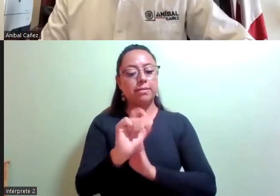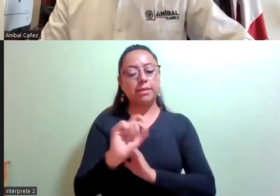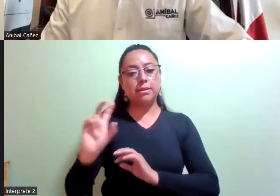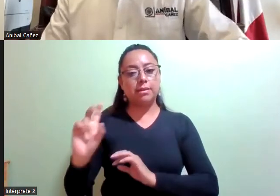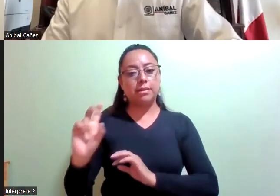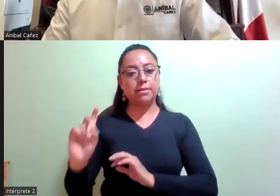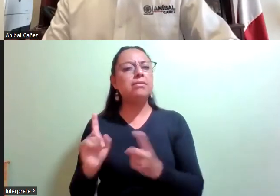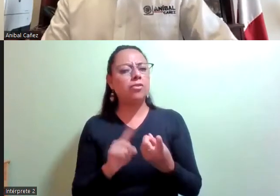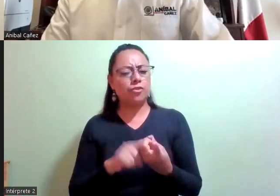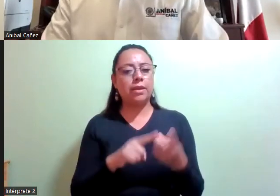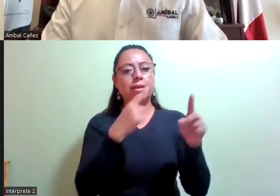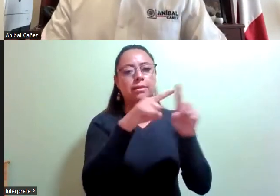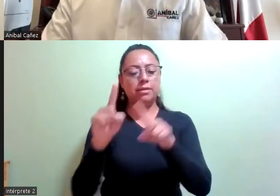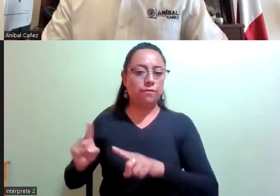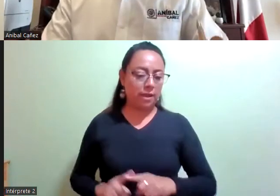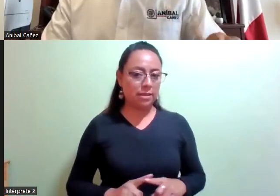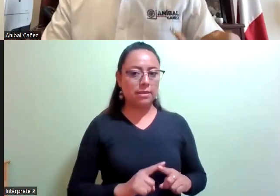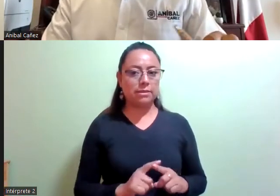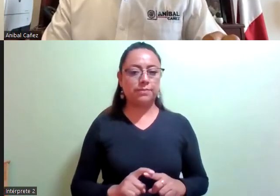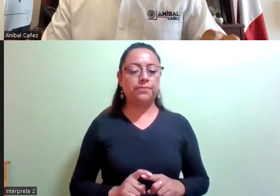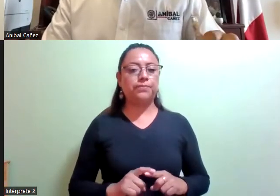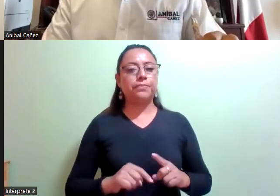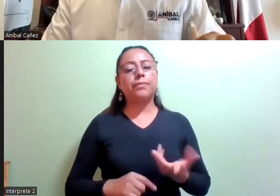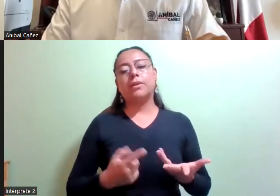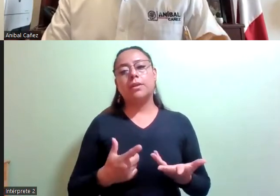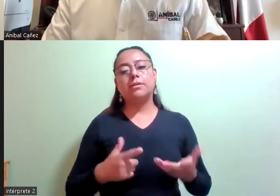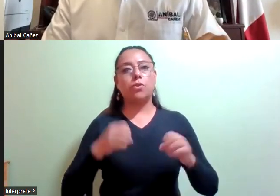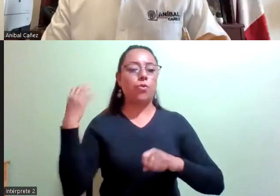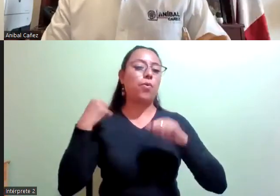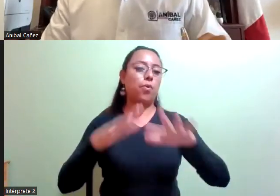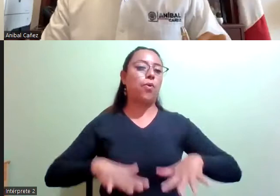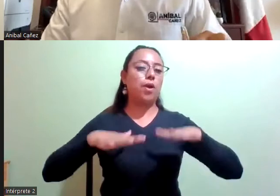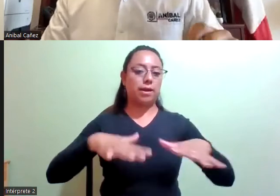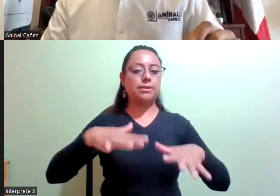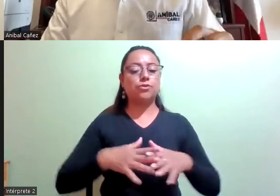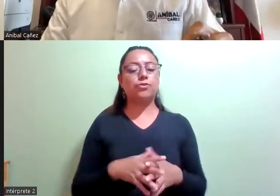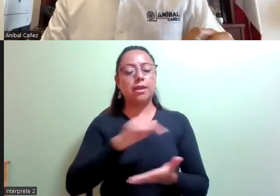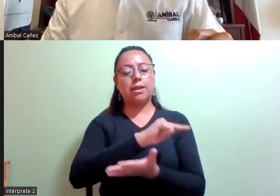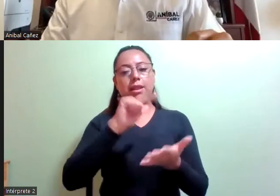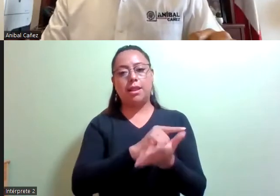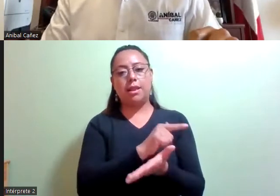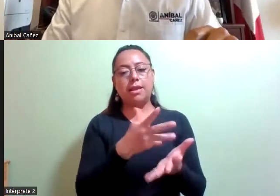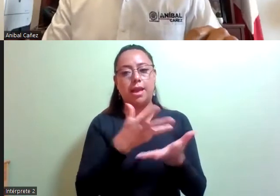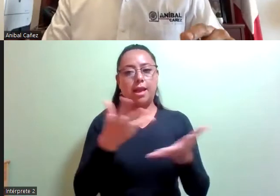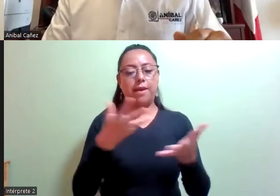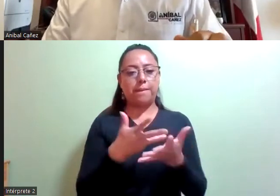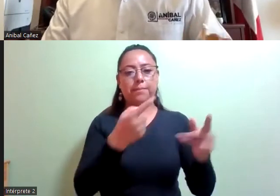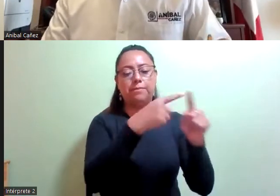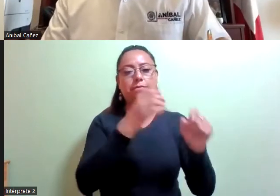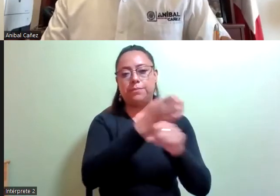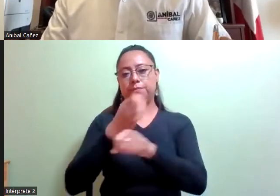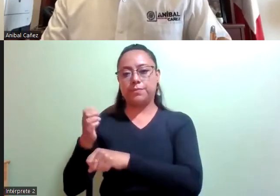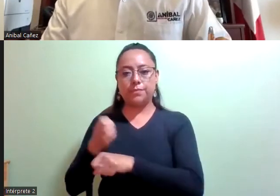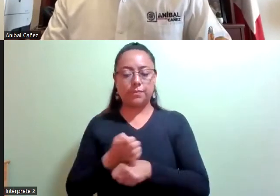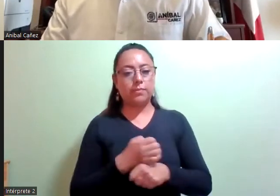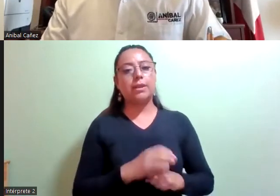poderes legislativos de las entidades federativas bajo la denominación Frente Legislativo Local de la Megalópolis